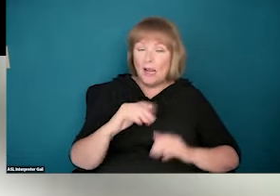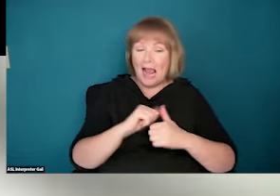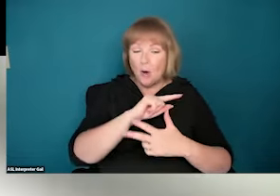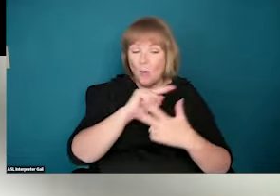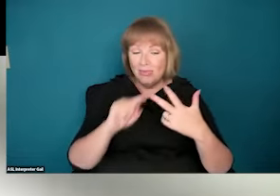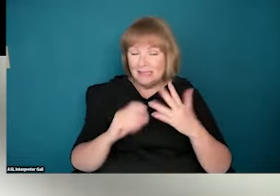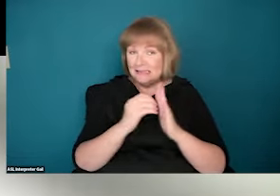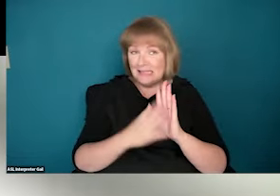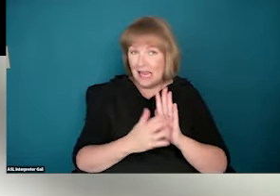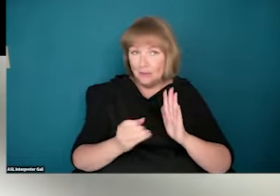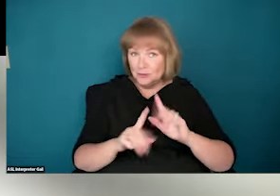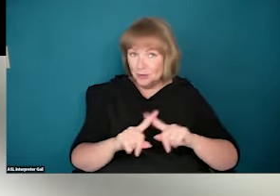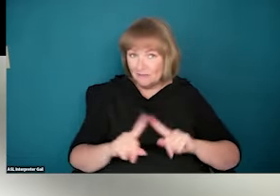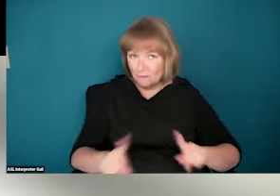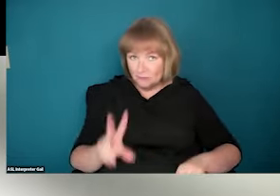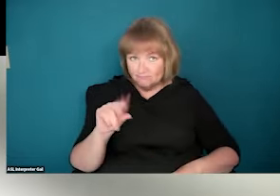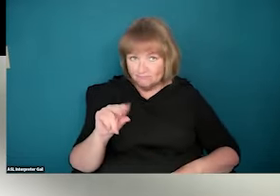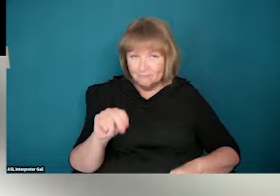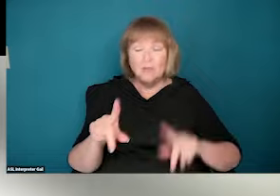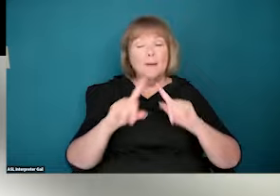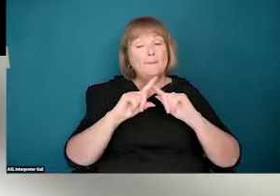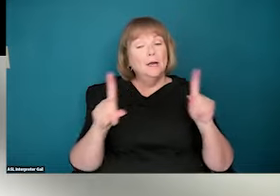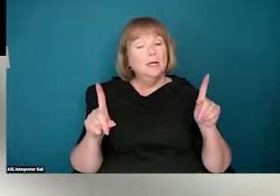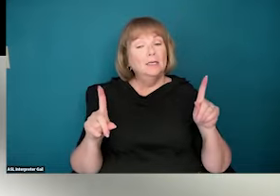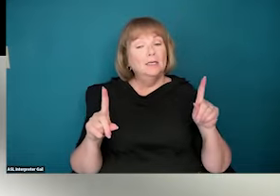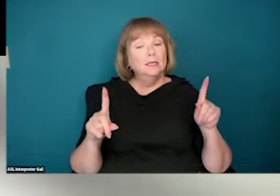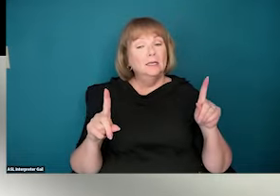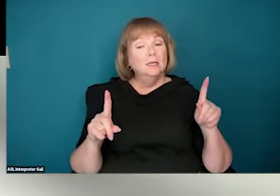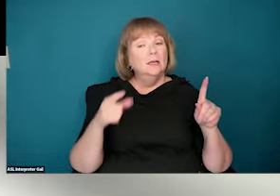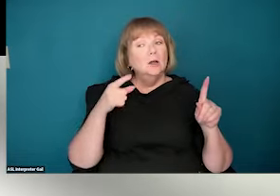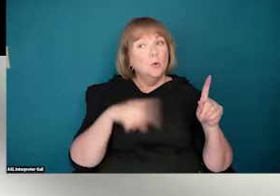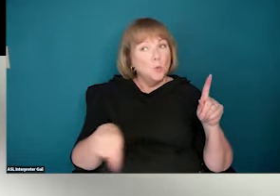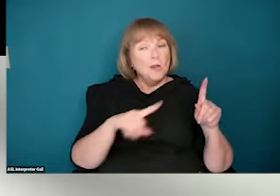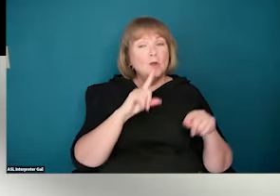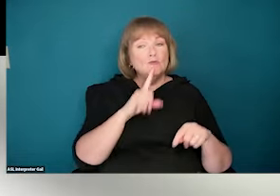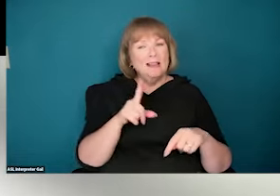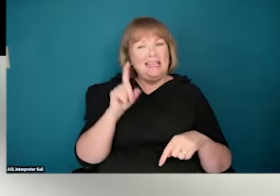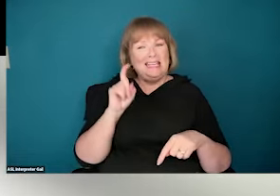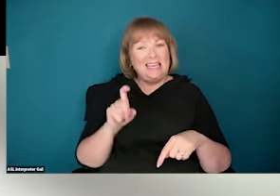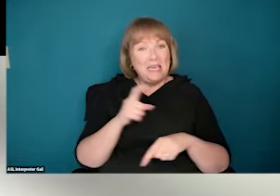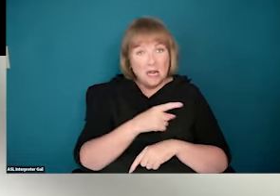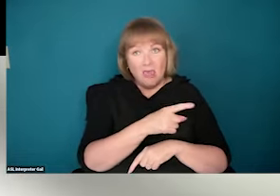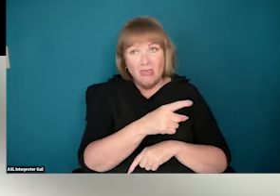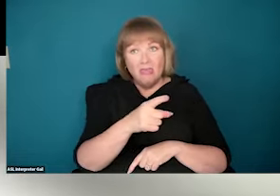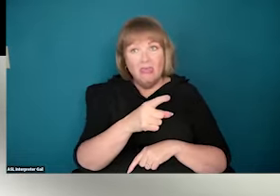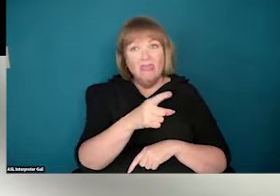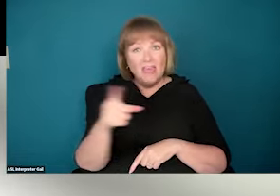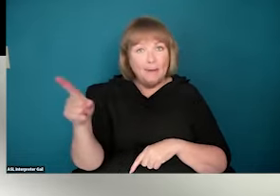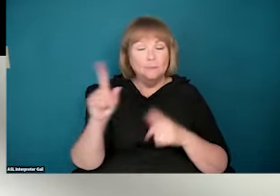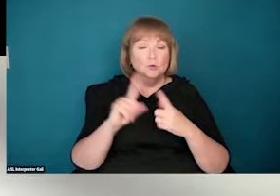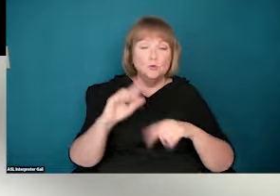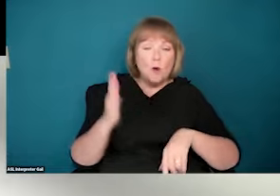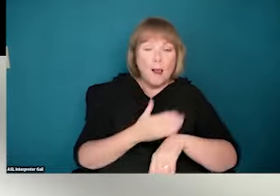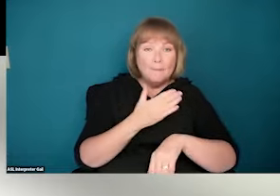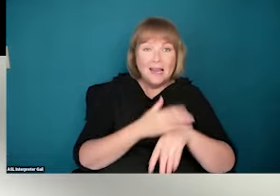esos individuos, estos profesionales, sepan las diferencias entre todos estos documentos y que sepamos que hay la